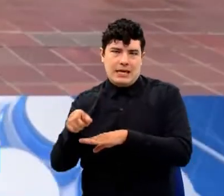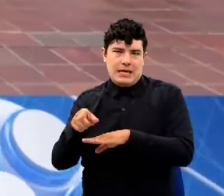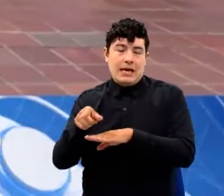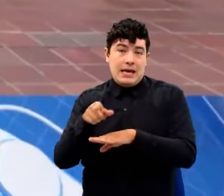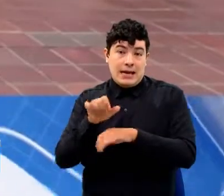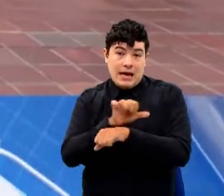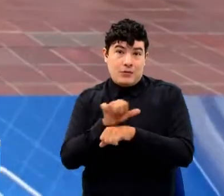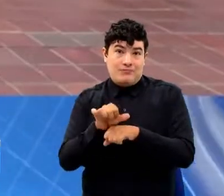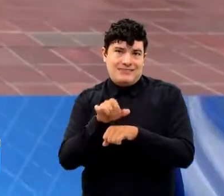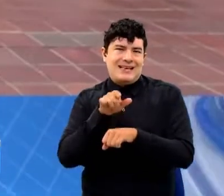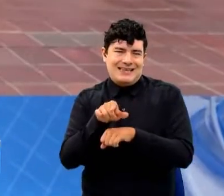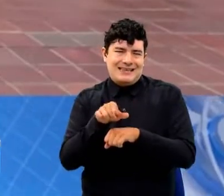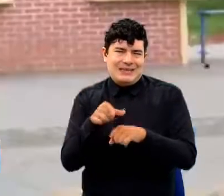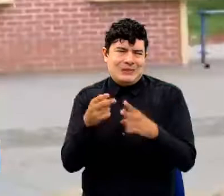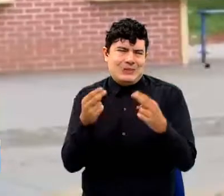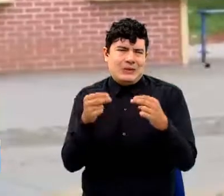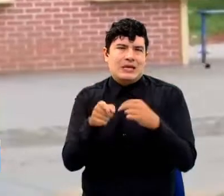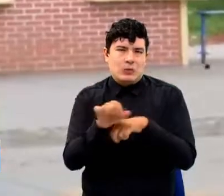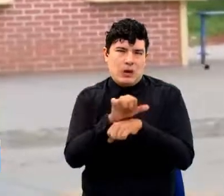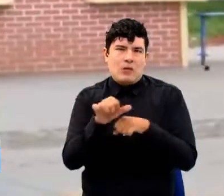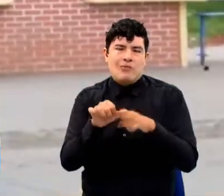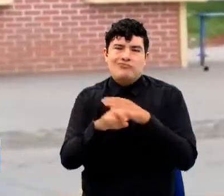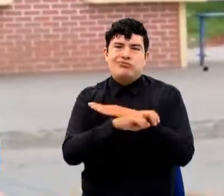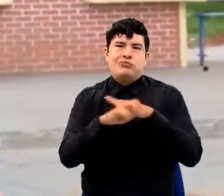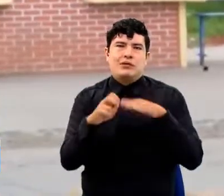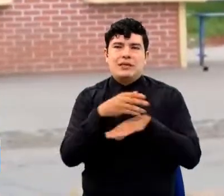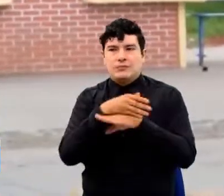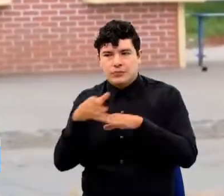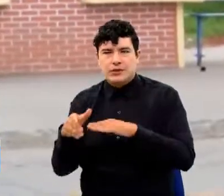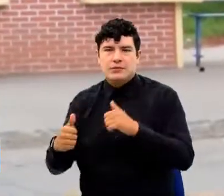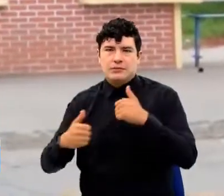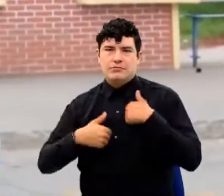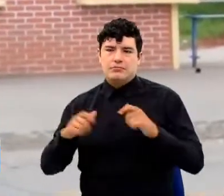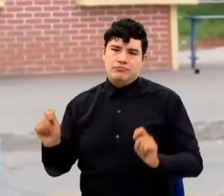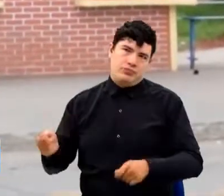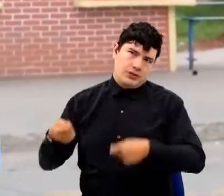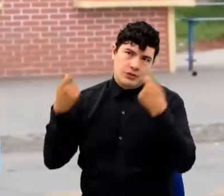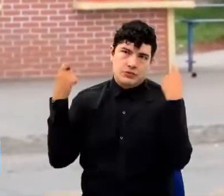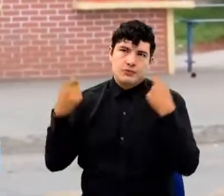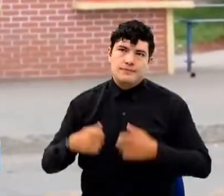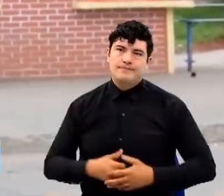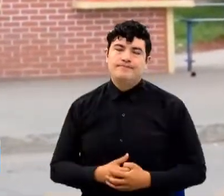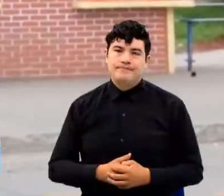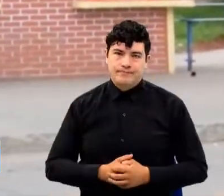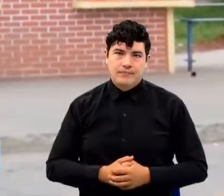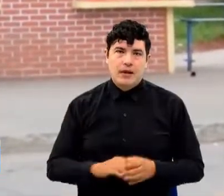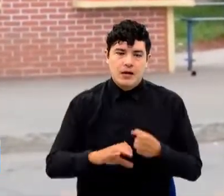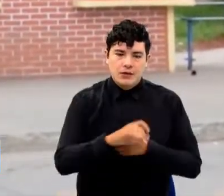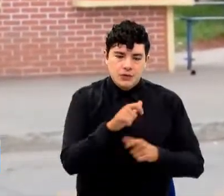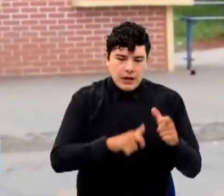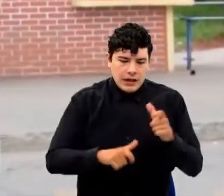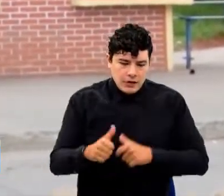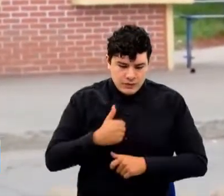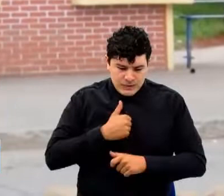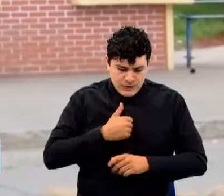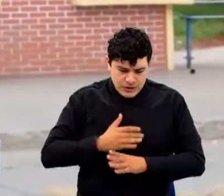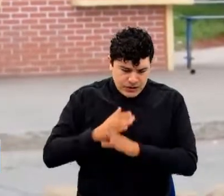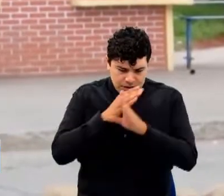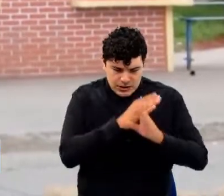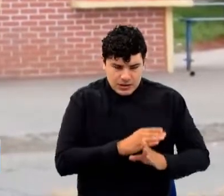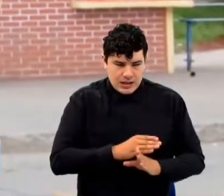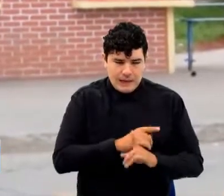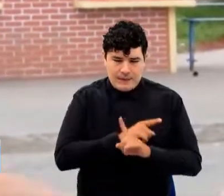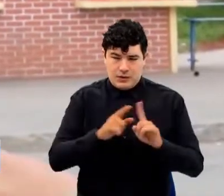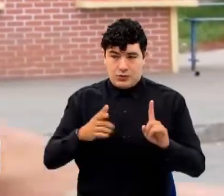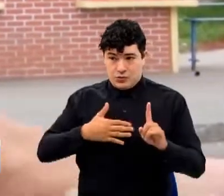Nacional. Muchas veces que nosotros entre los mismos ciudadanos seamos capaces de sentirnos seguros de sí mismos, a pesar de que el concepto que yo tengo es muy diferente, es el